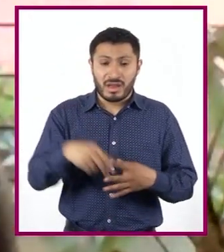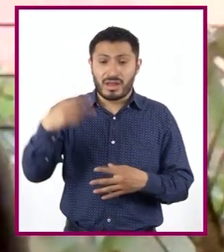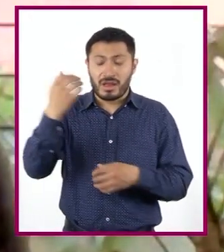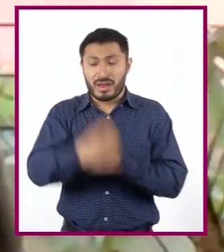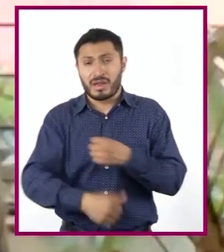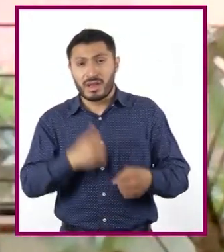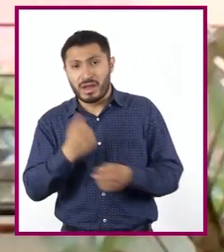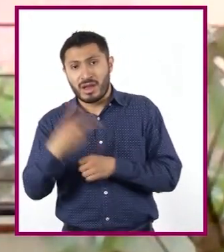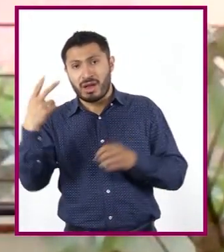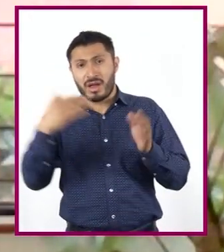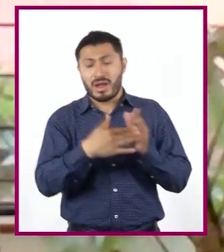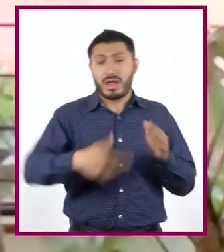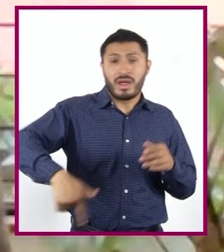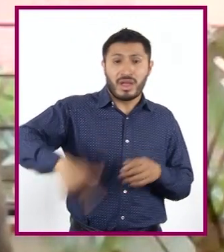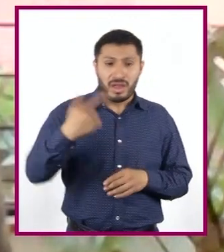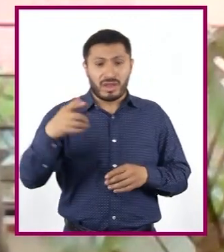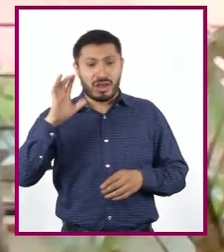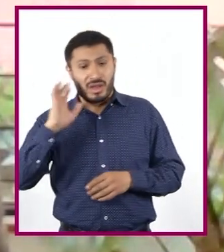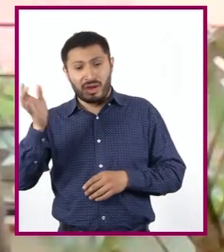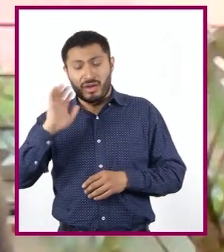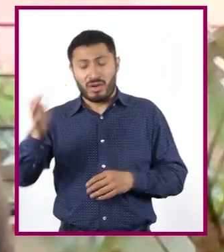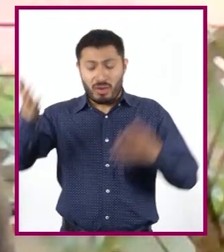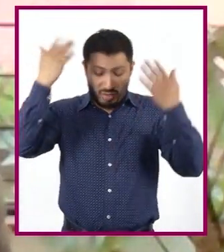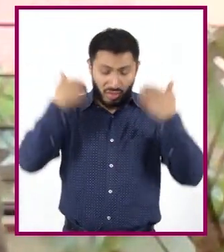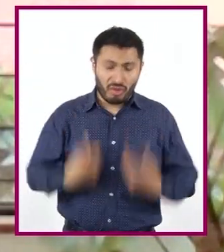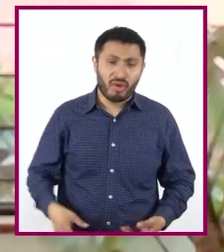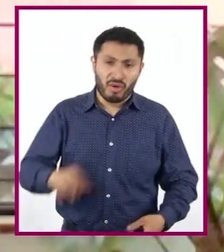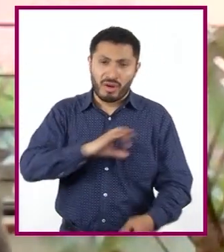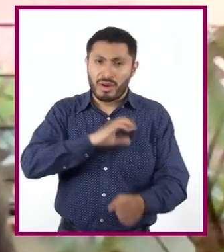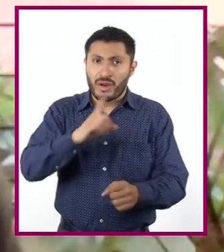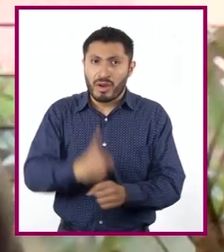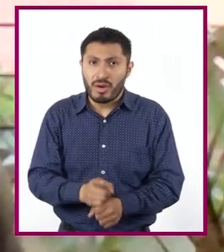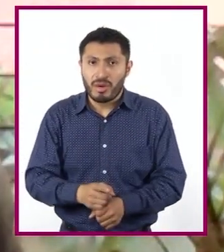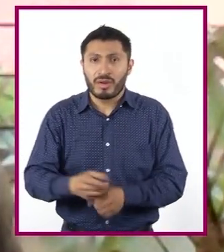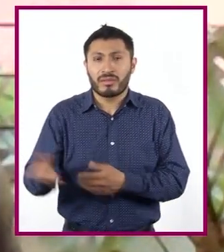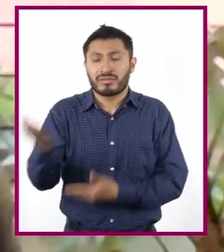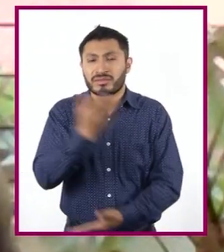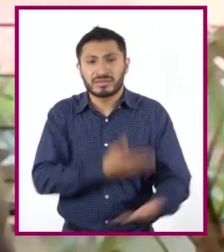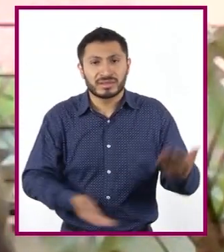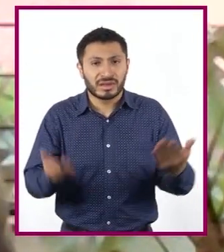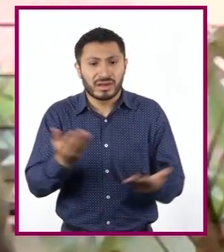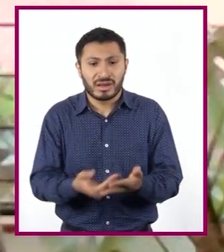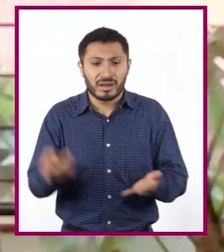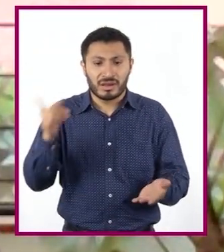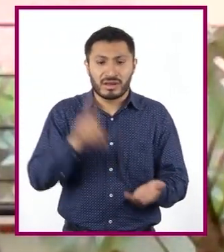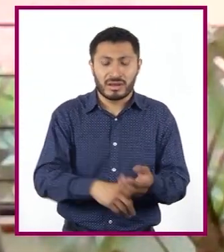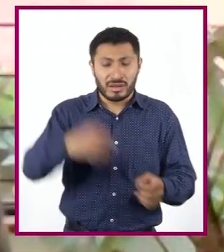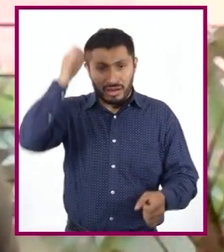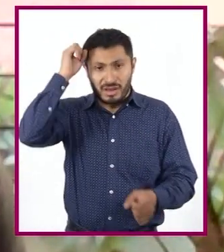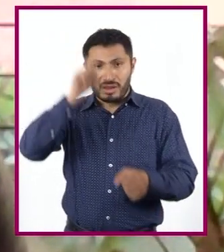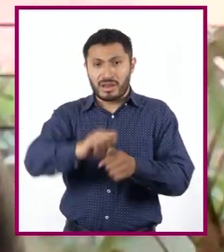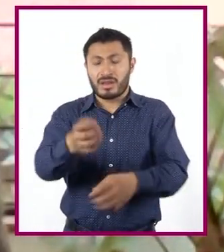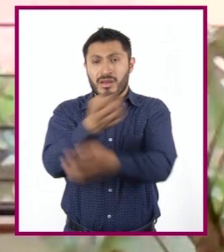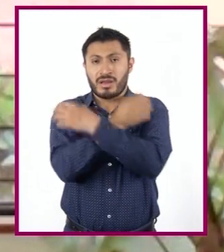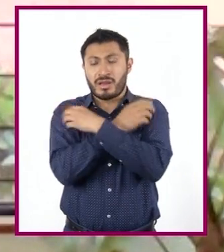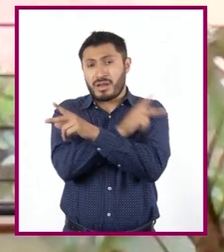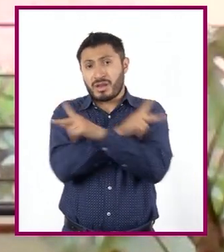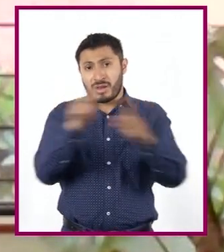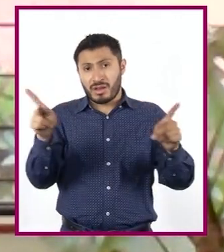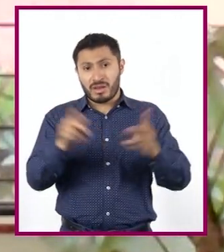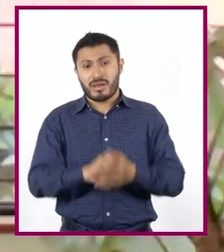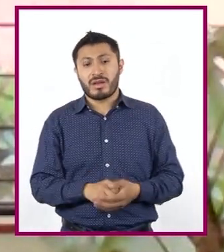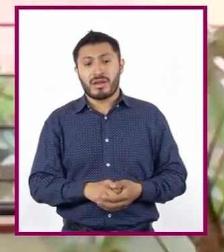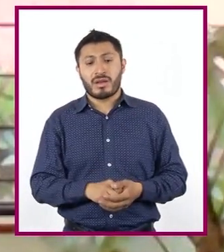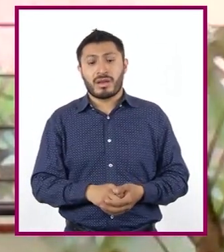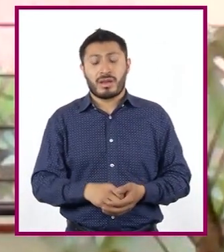mayoría de los libros son muy caros y para muchas personas esto es algo inaccesible. Entonces, ¿de qué otra